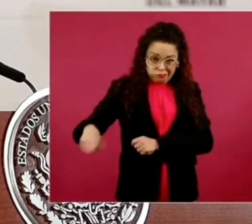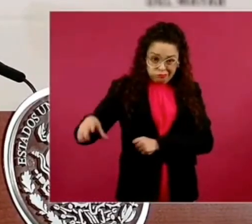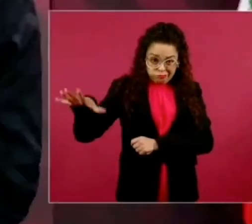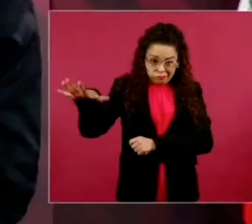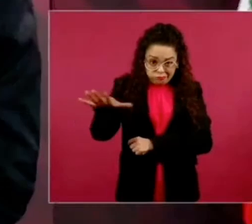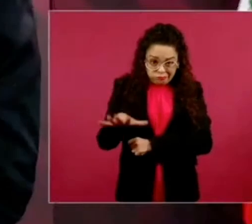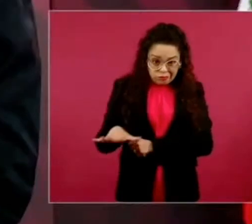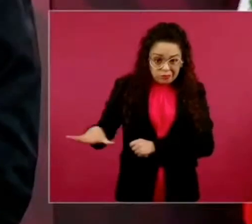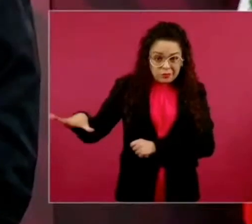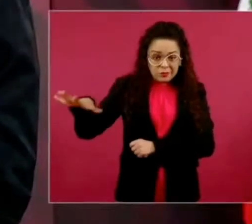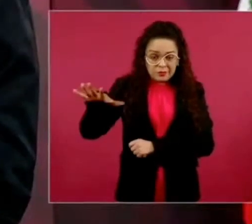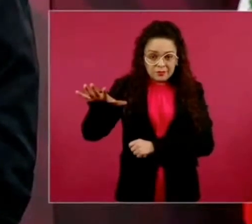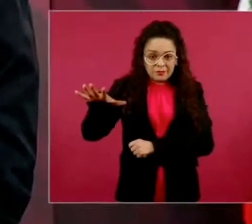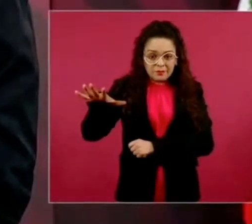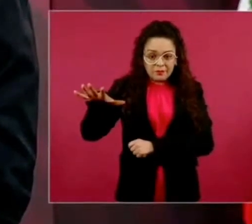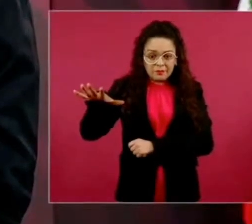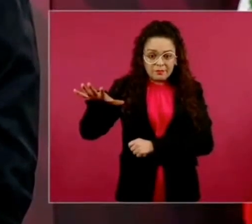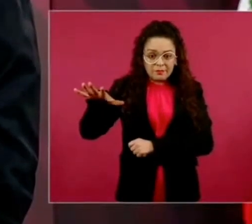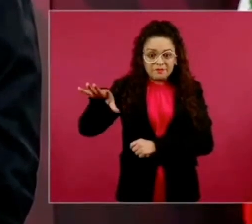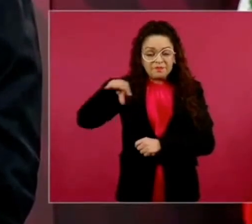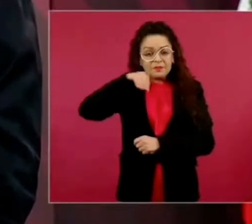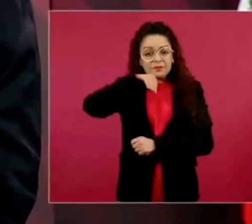ni sienten